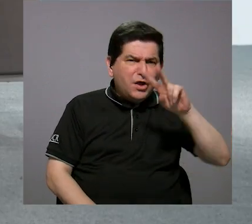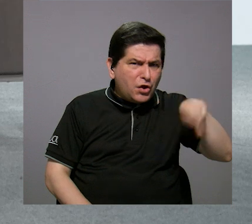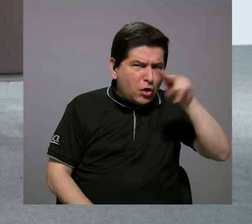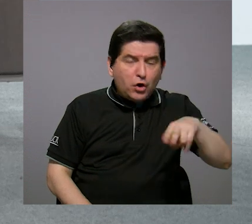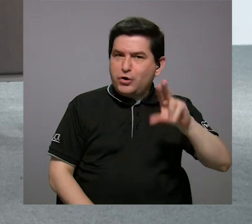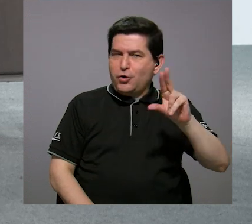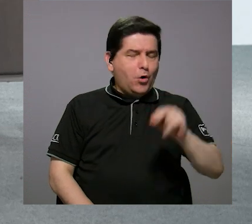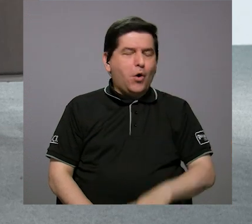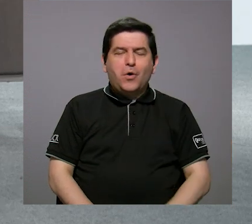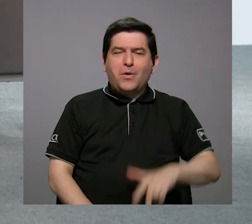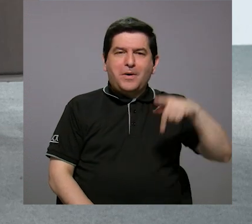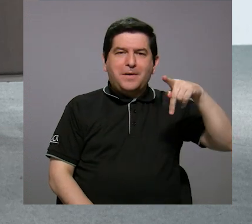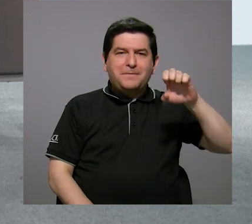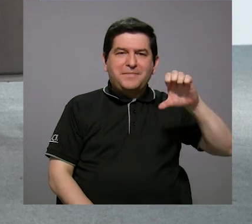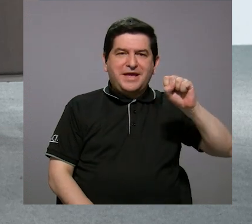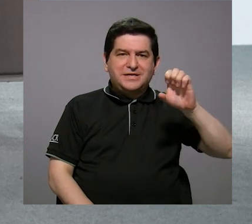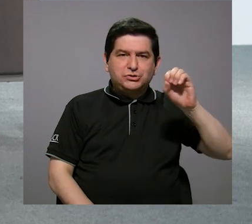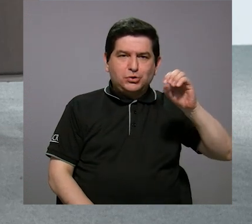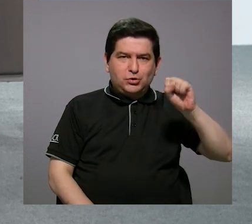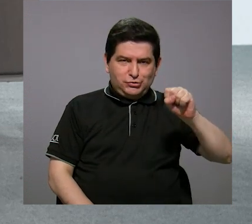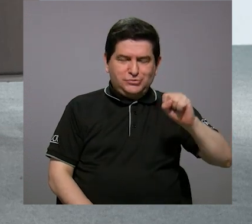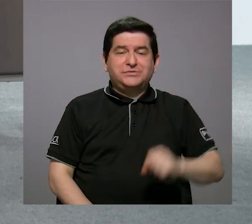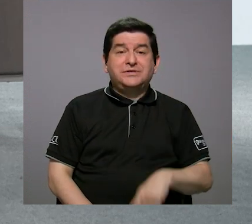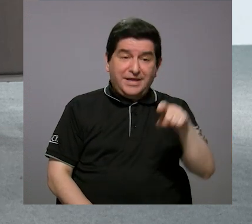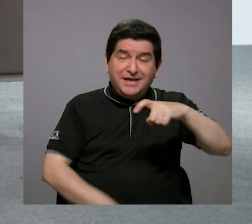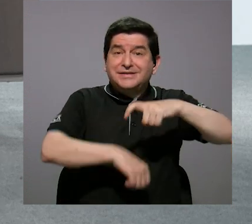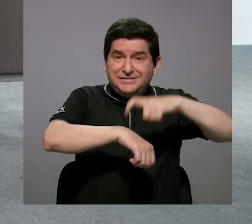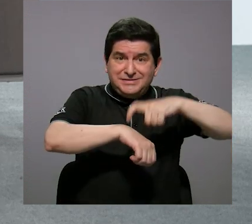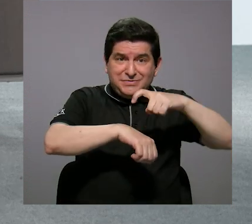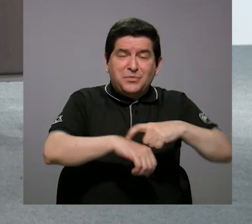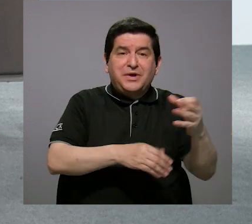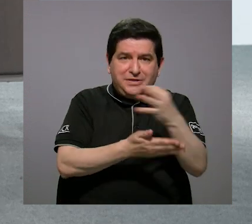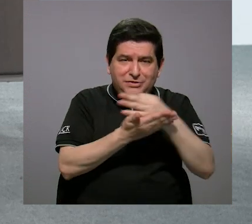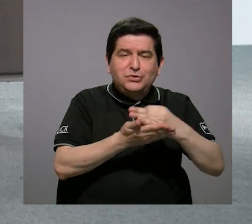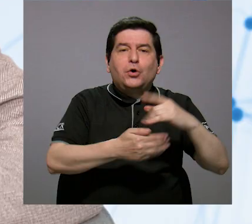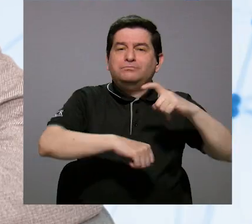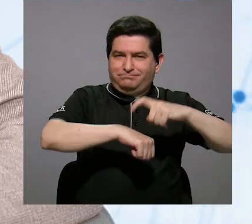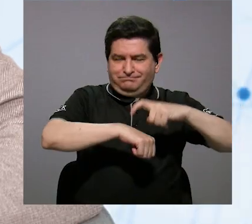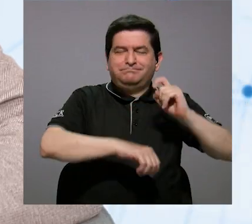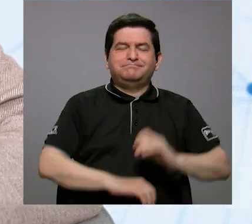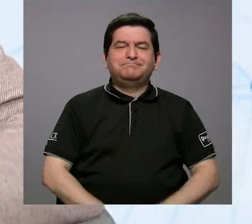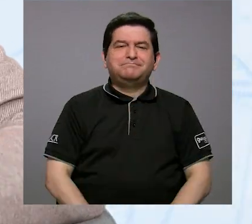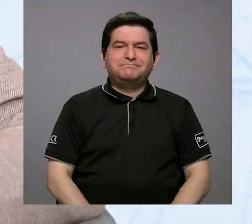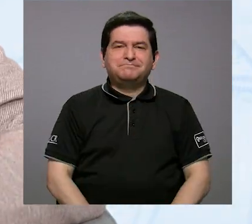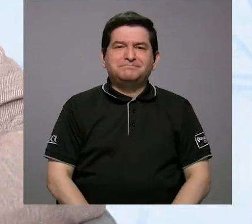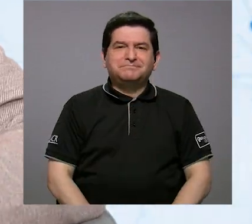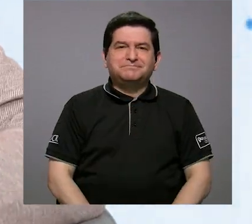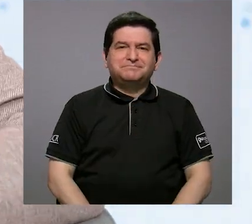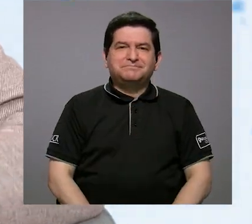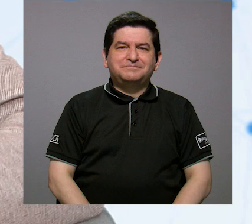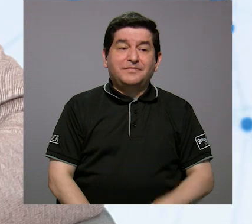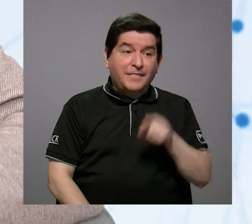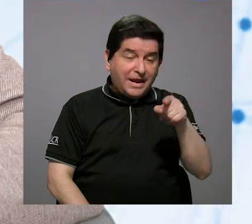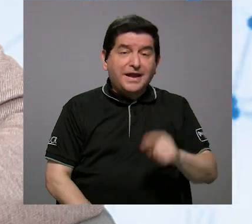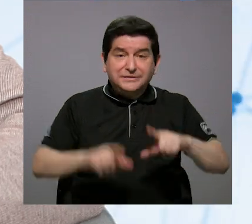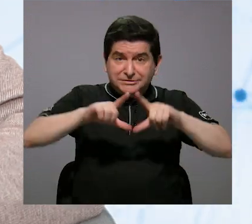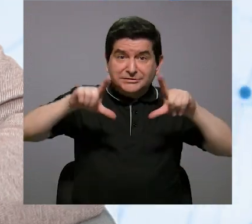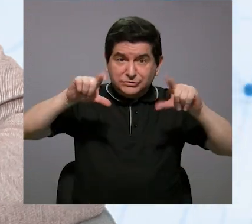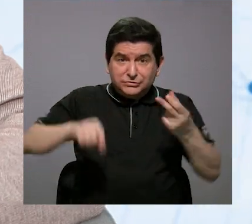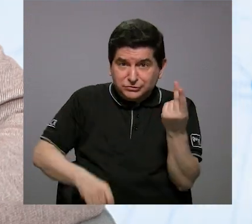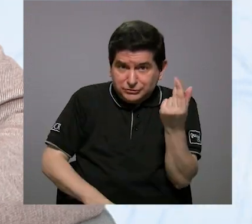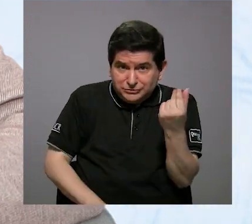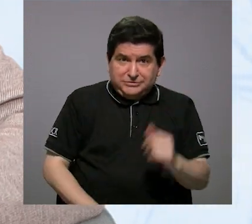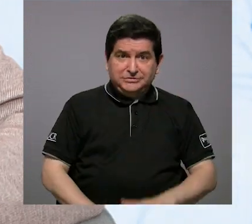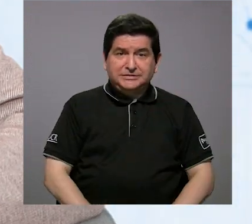en ese momento. Pesos claro. en ese Sí, momento claro. todavía, que es la moneda de la época, y que esos